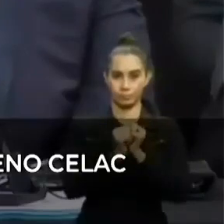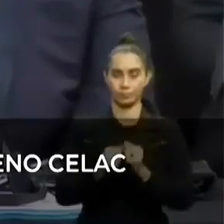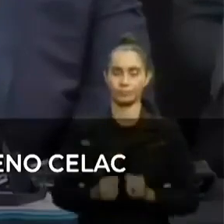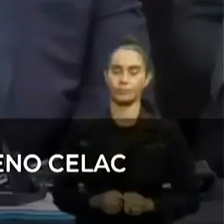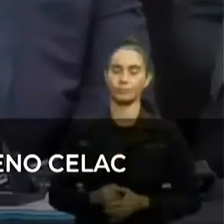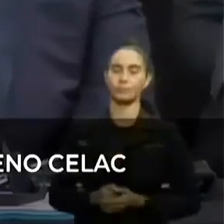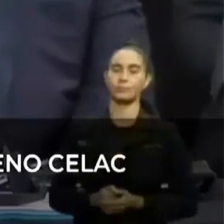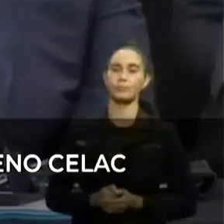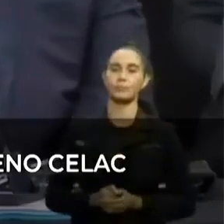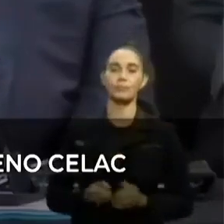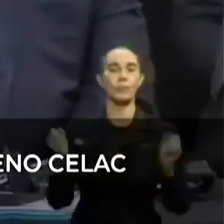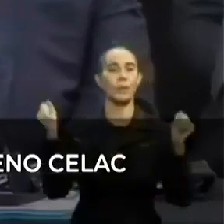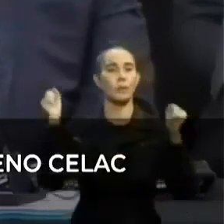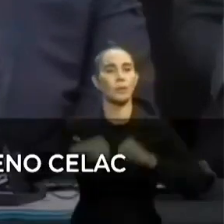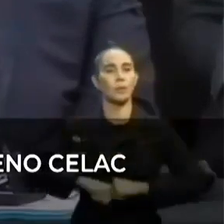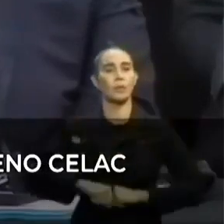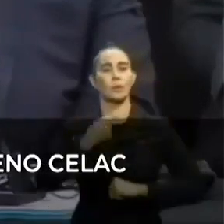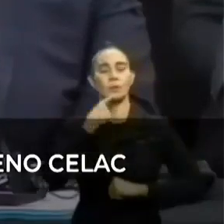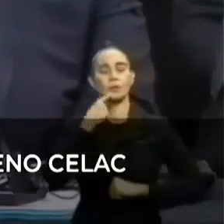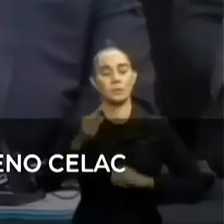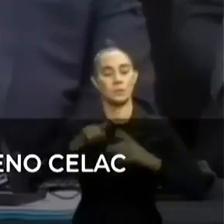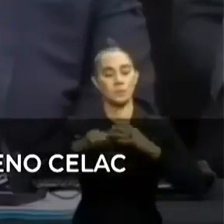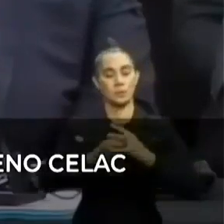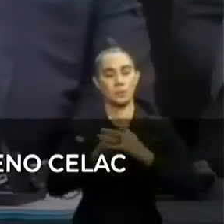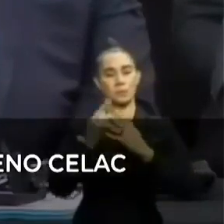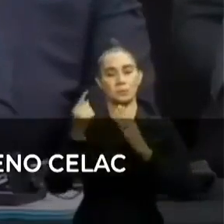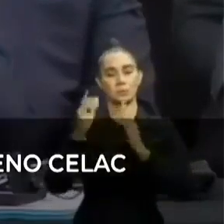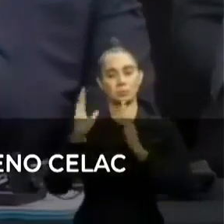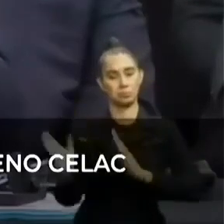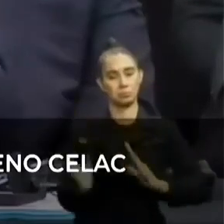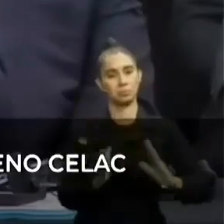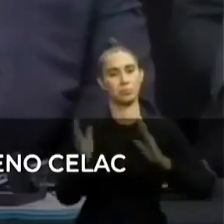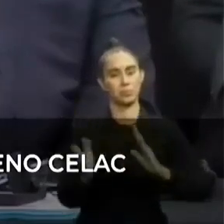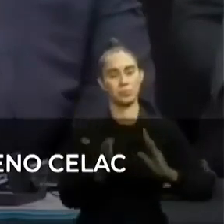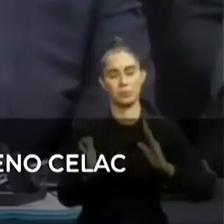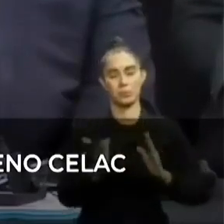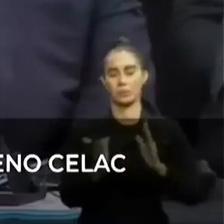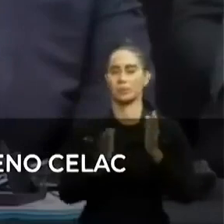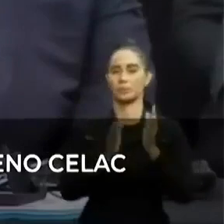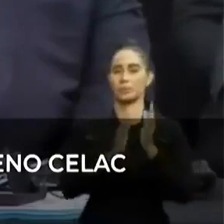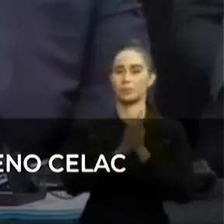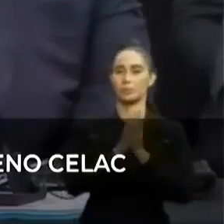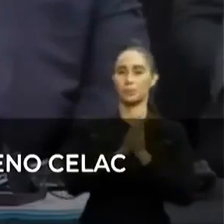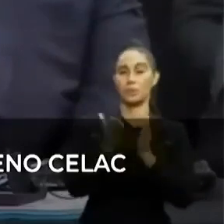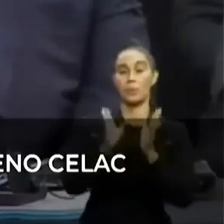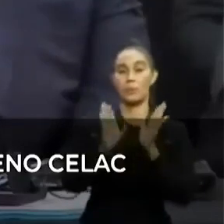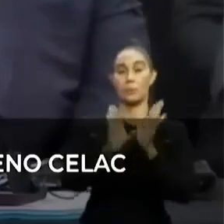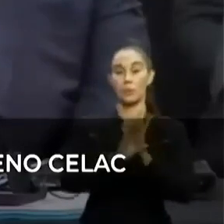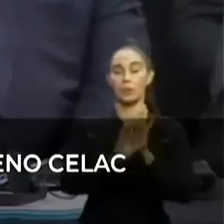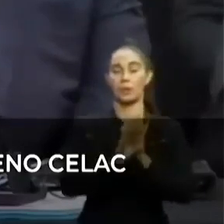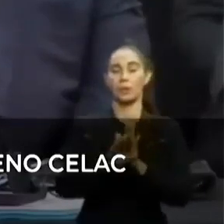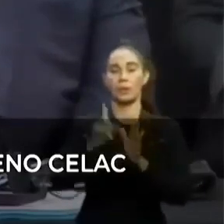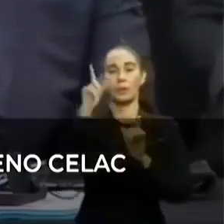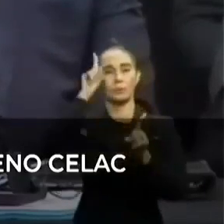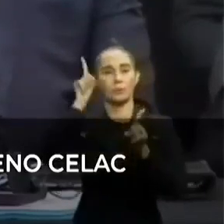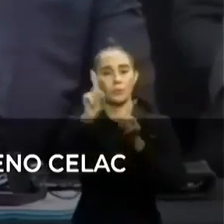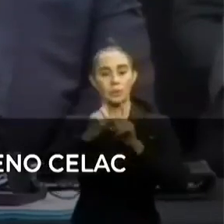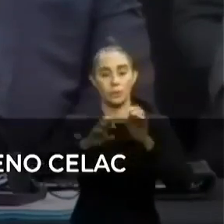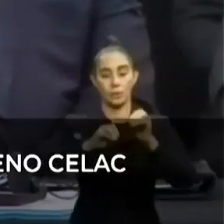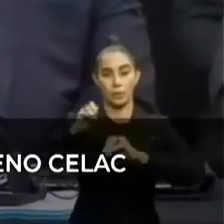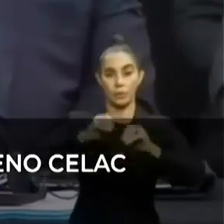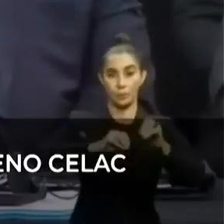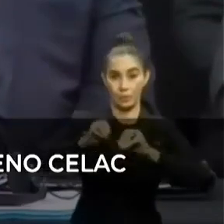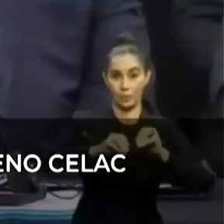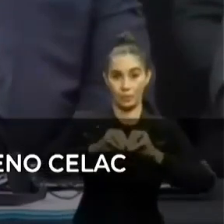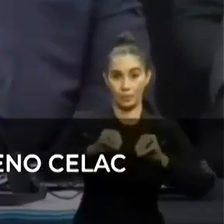Podemos empezar por iniciar un proceso de actualización y modernización, por ejemplo, de los acuerdos comerciales que garanticen